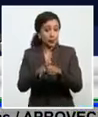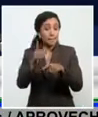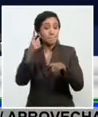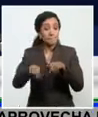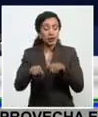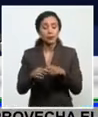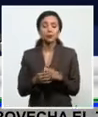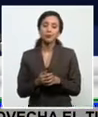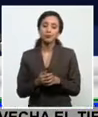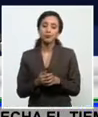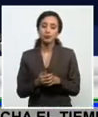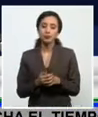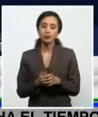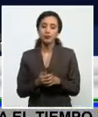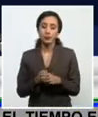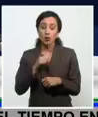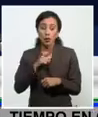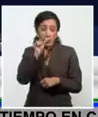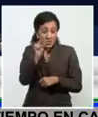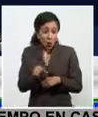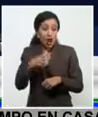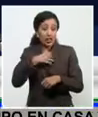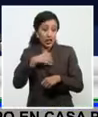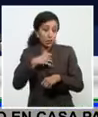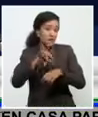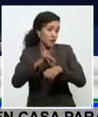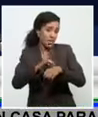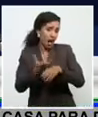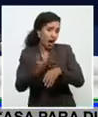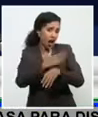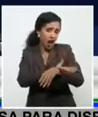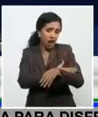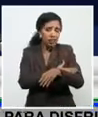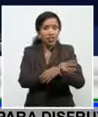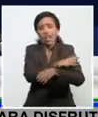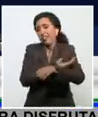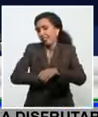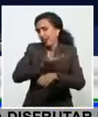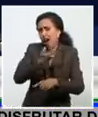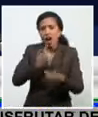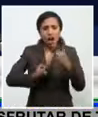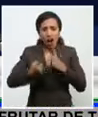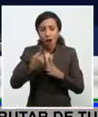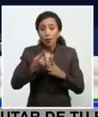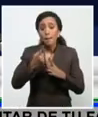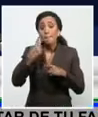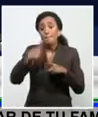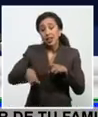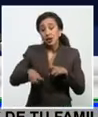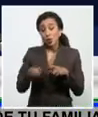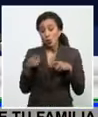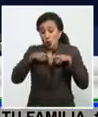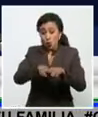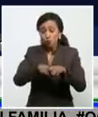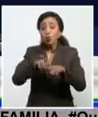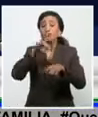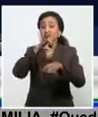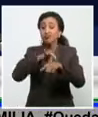personas que tenemos esas características, pues la evolución a veces tiene un grupo de dificultades, a veces es